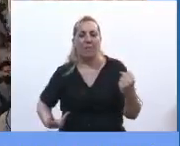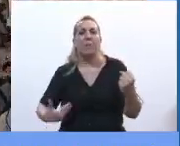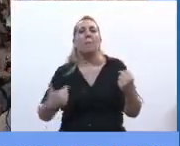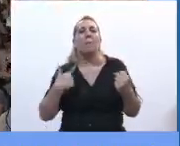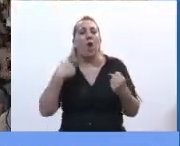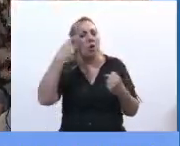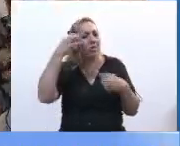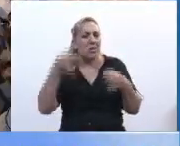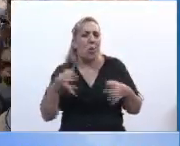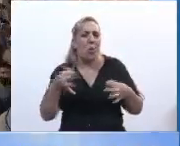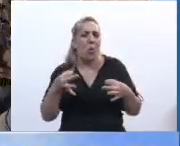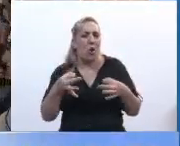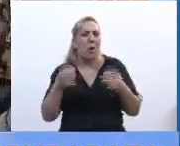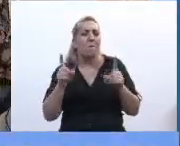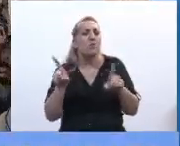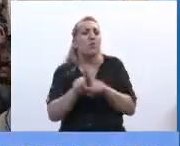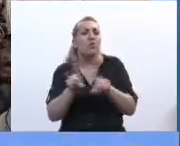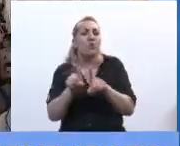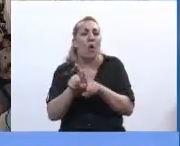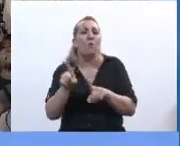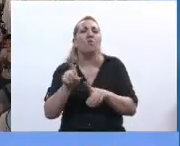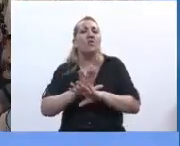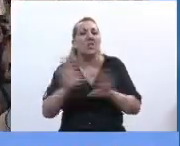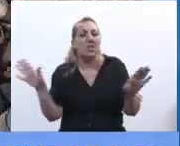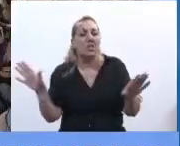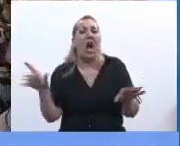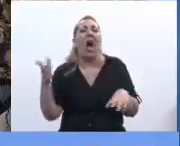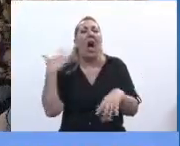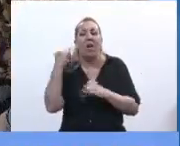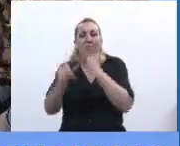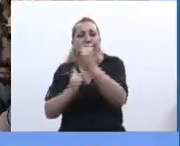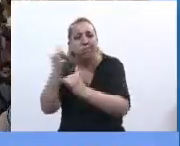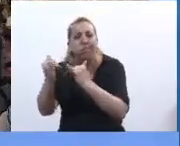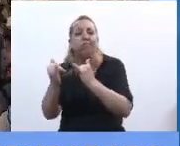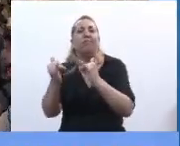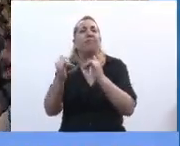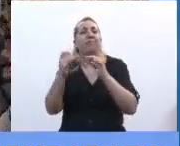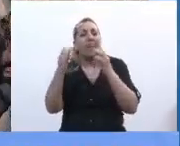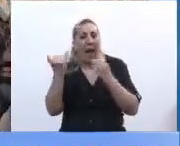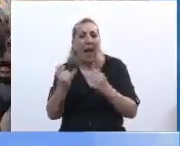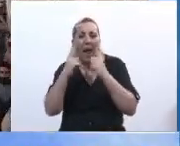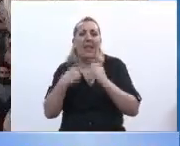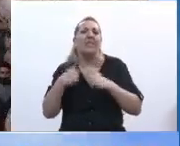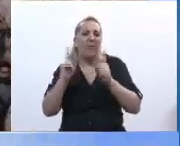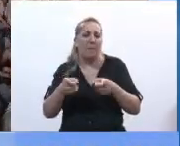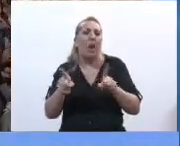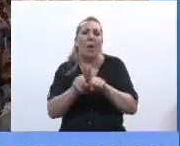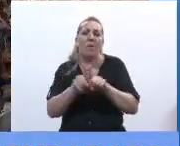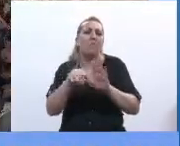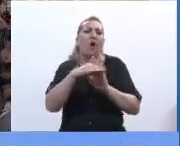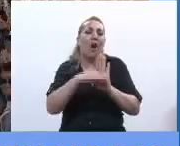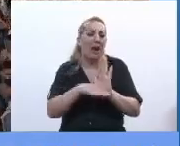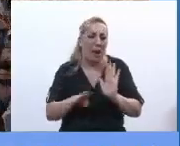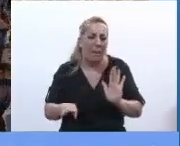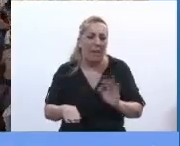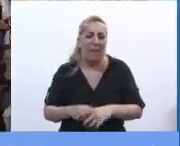que así como fuimos escuchados y valorado en nuestra posición también será en la realimentación en